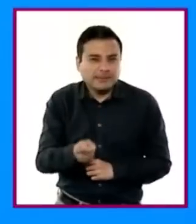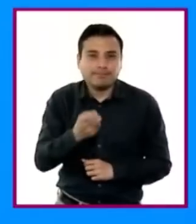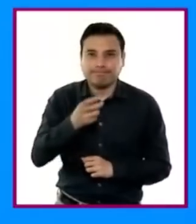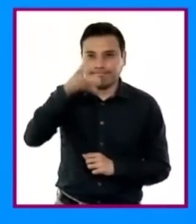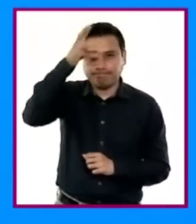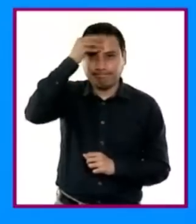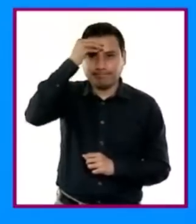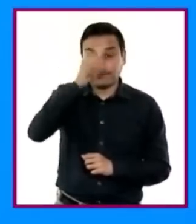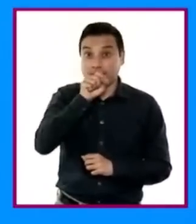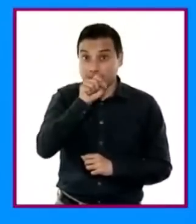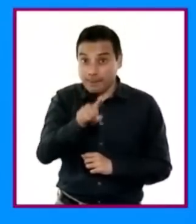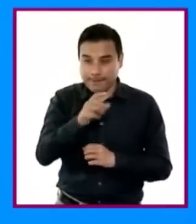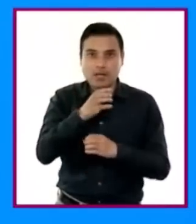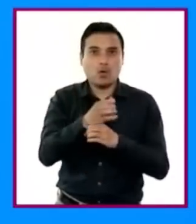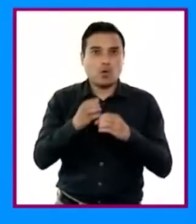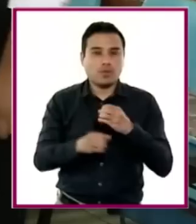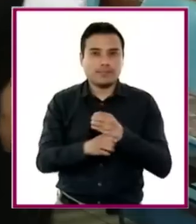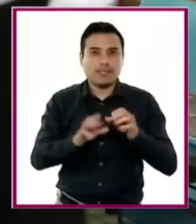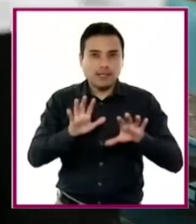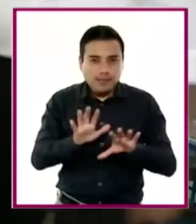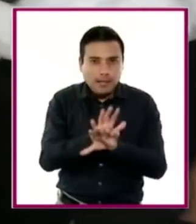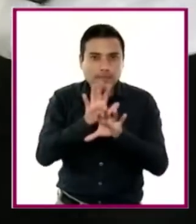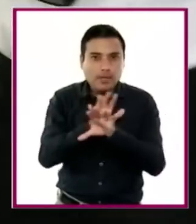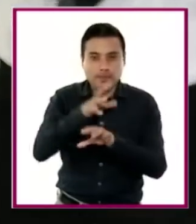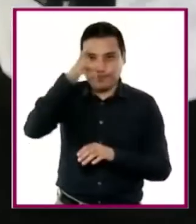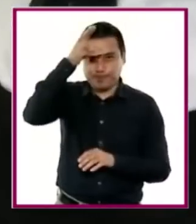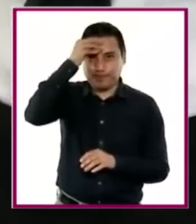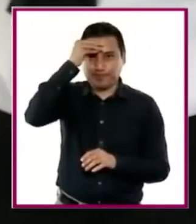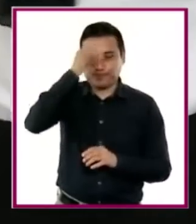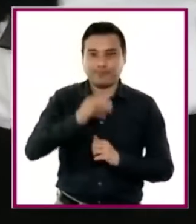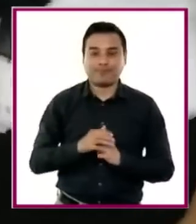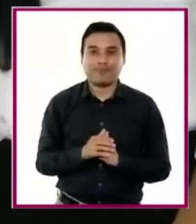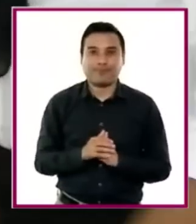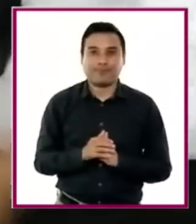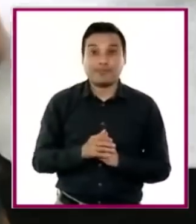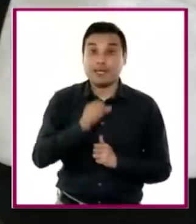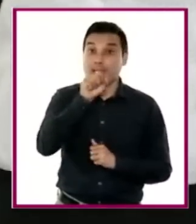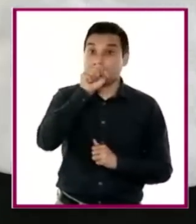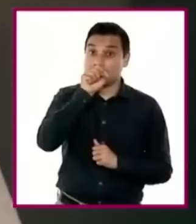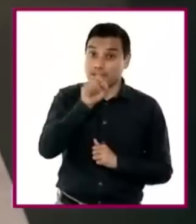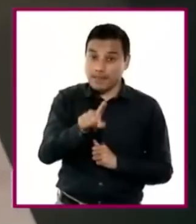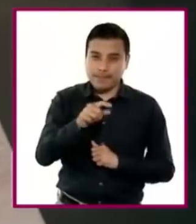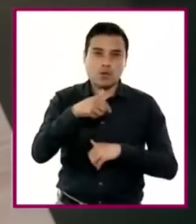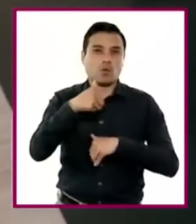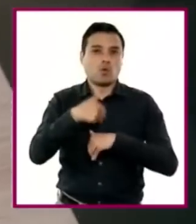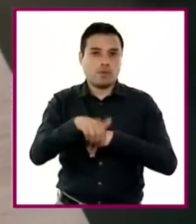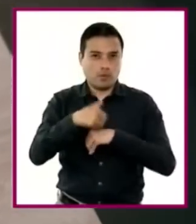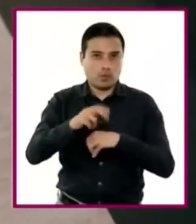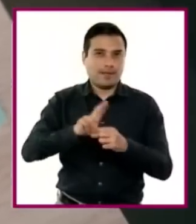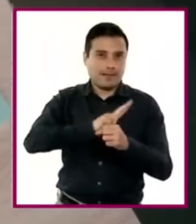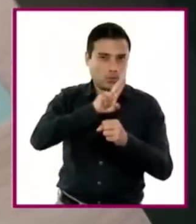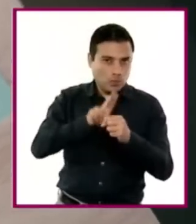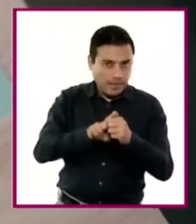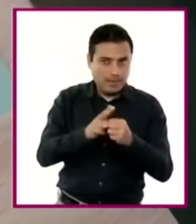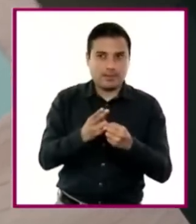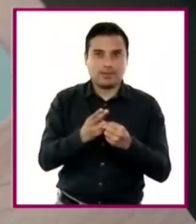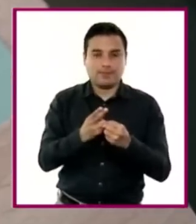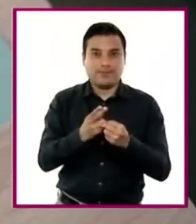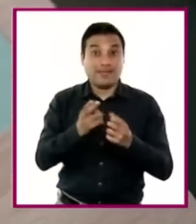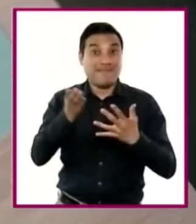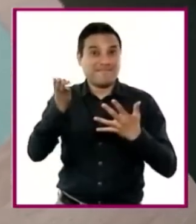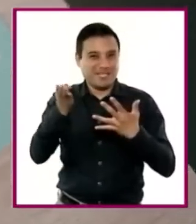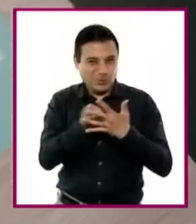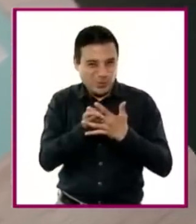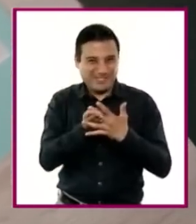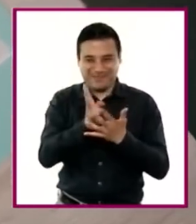también avanzan en el estudio de los números naturales las fracciones y los números